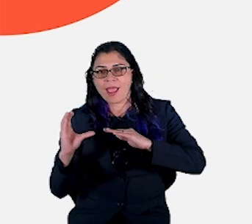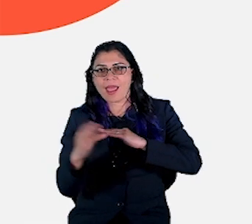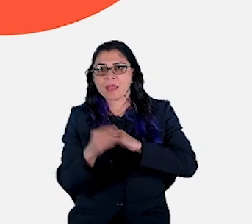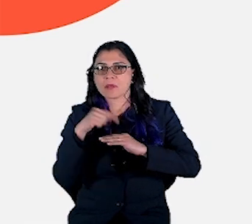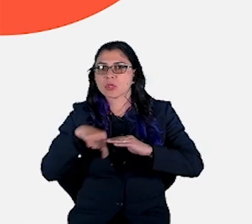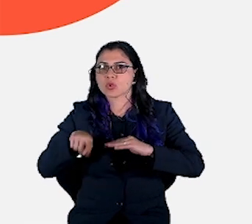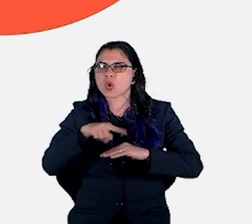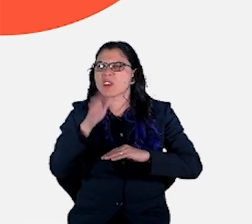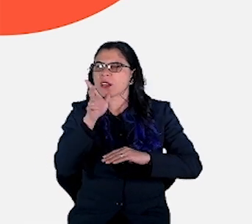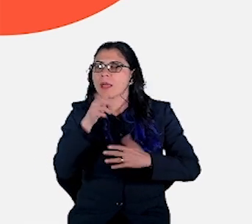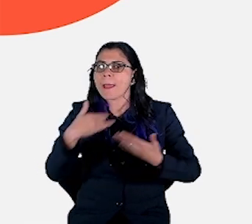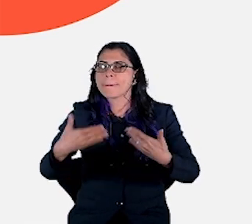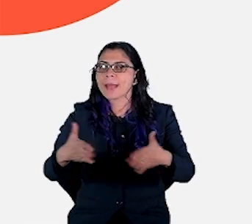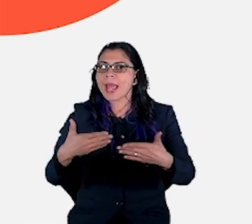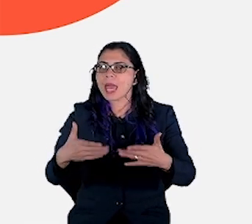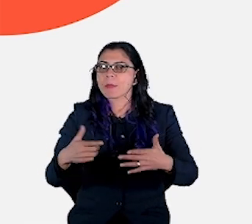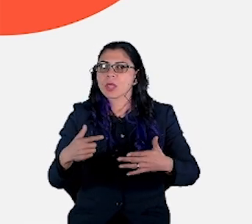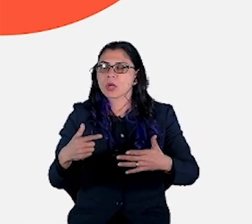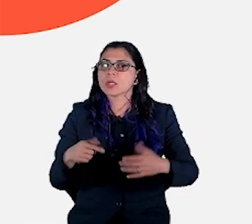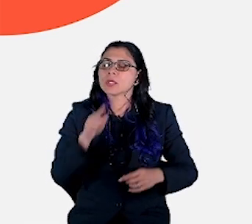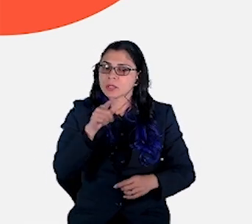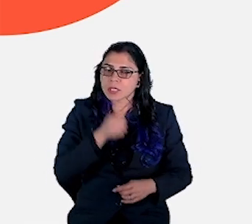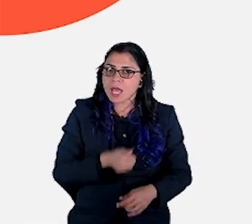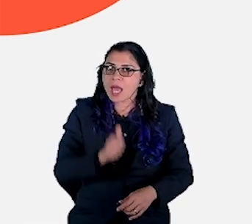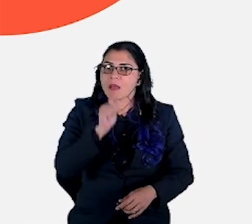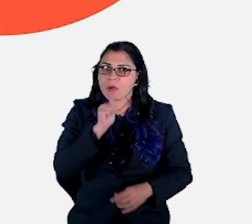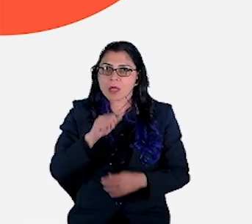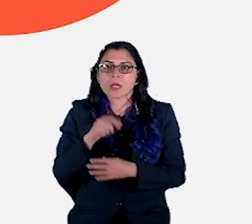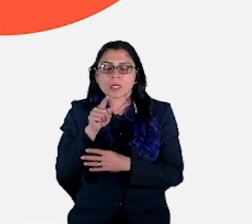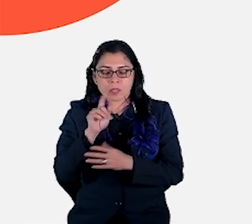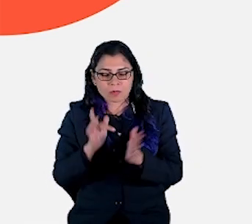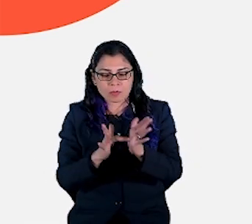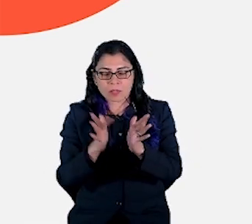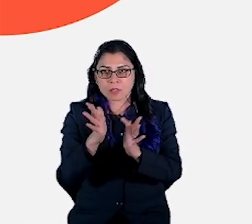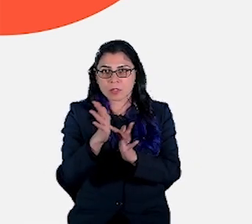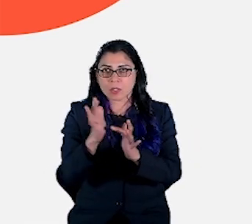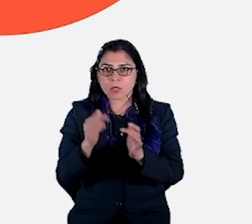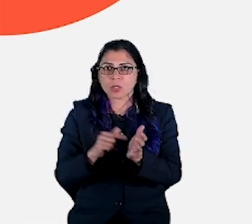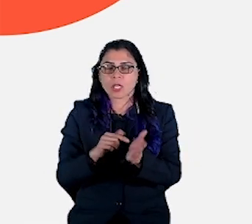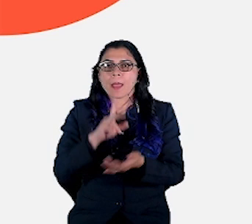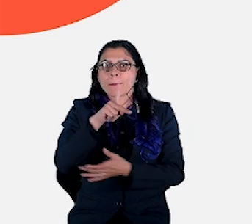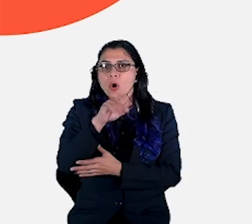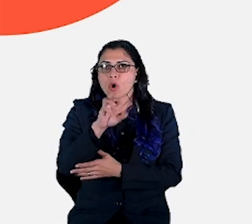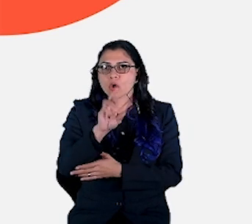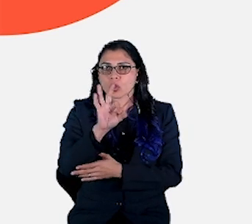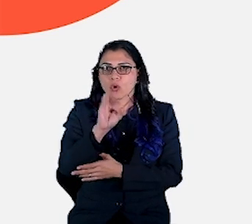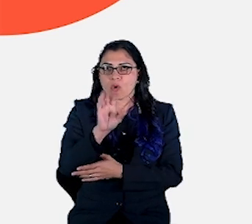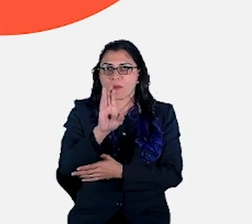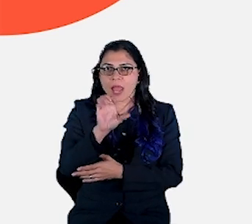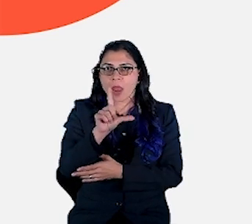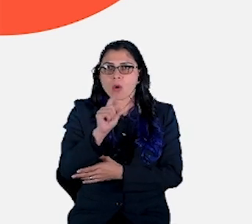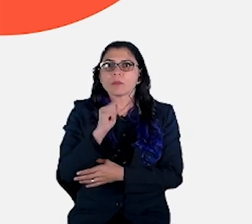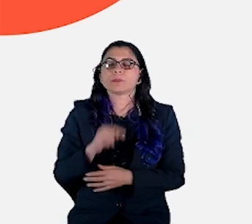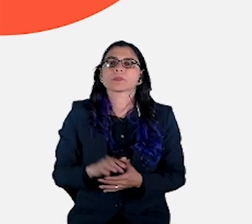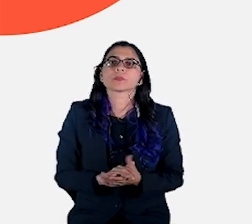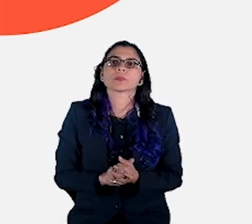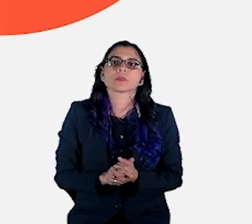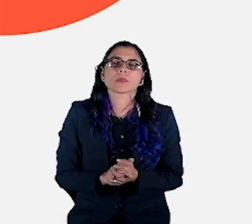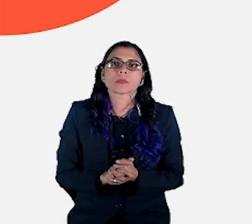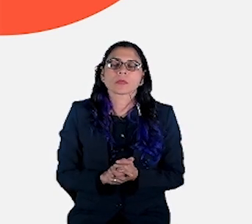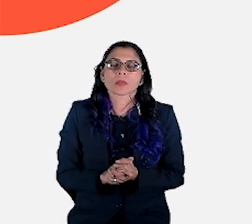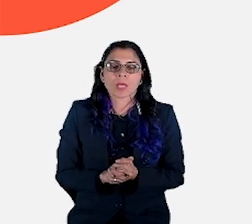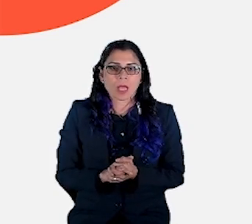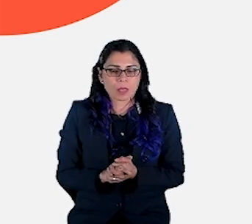casa de de las antiguas aduanas de portovelo y del Cristo de portovelo por lo que desde